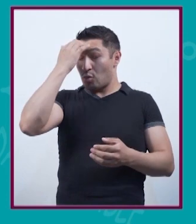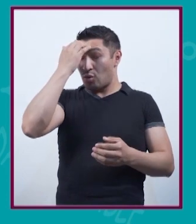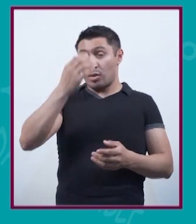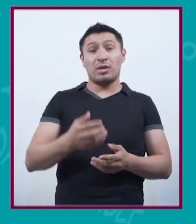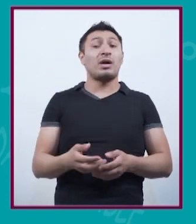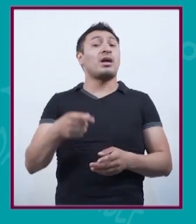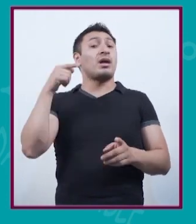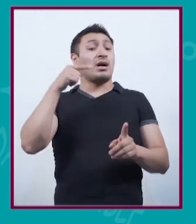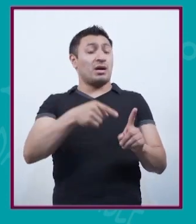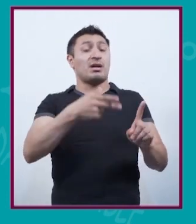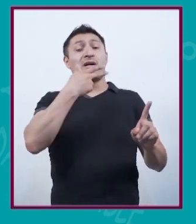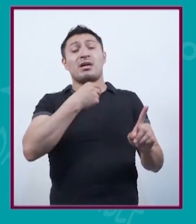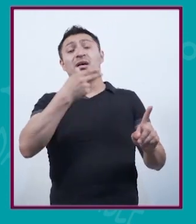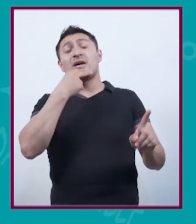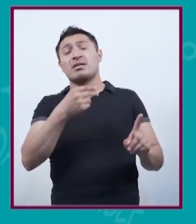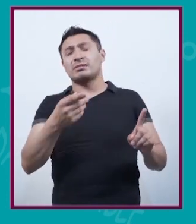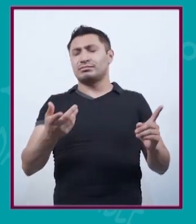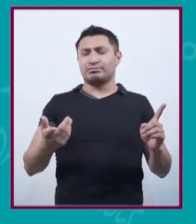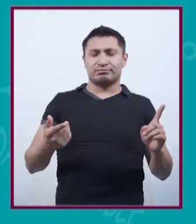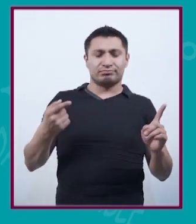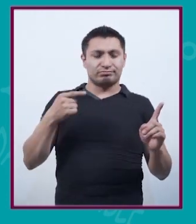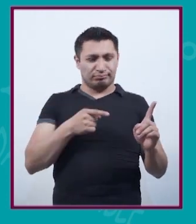esos gurúes culturales,